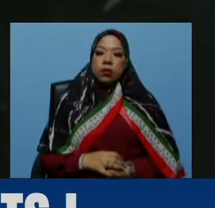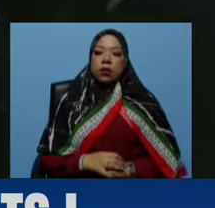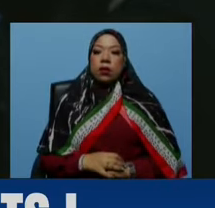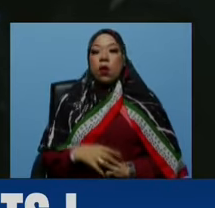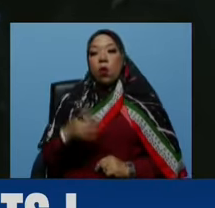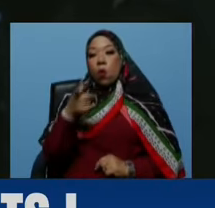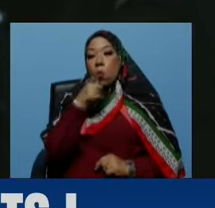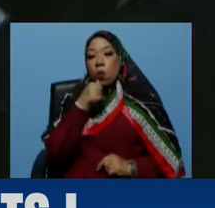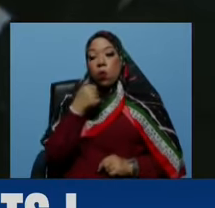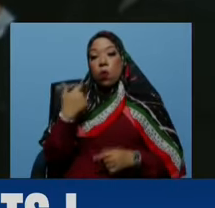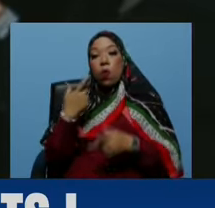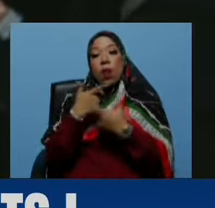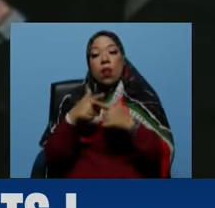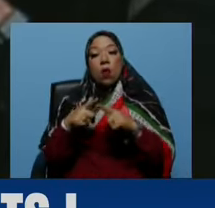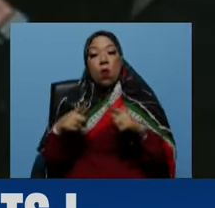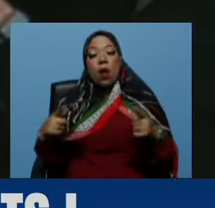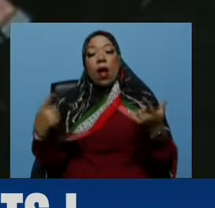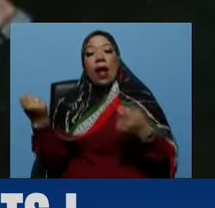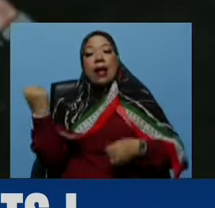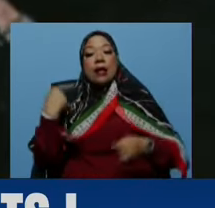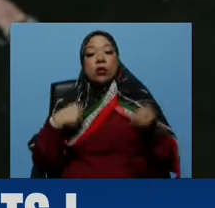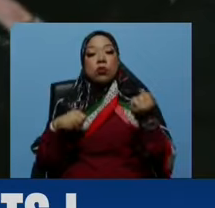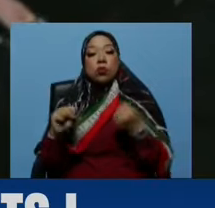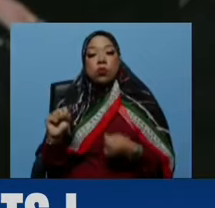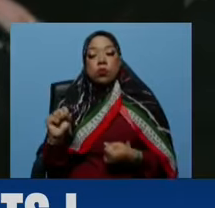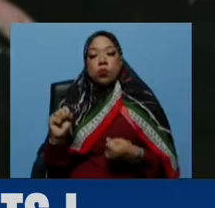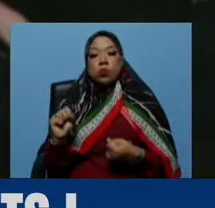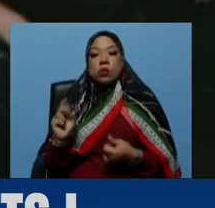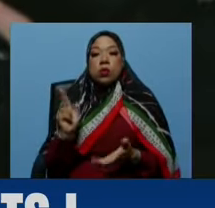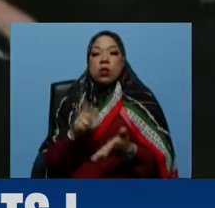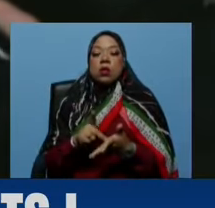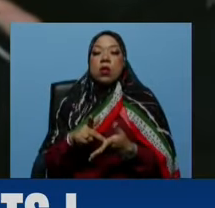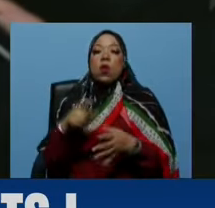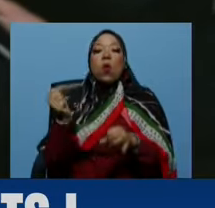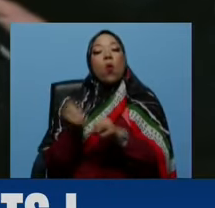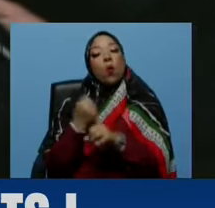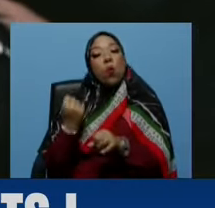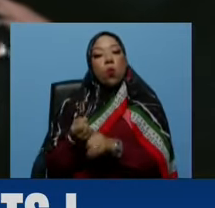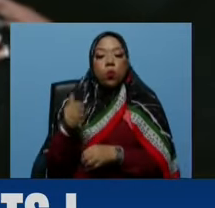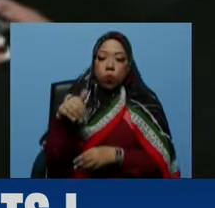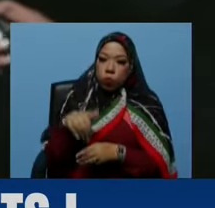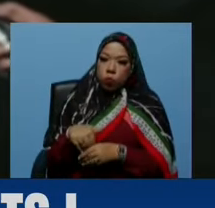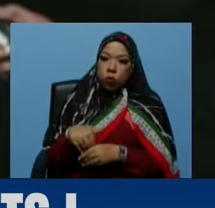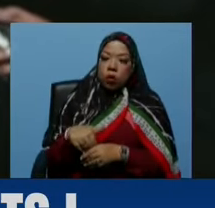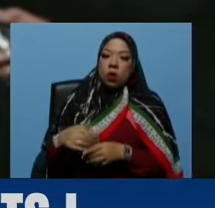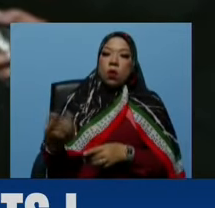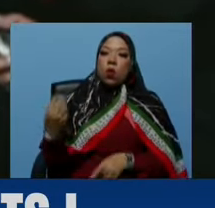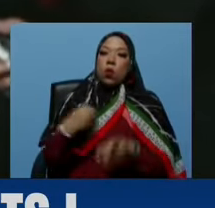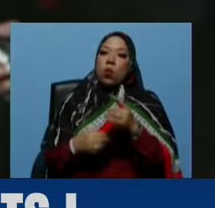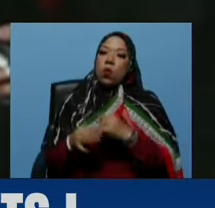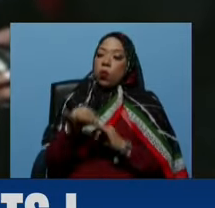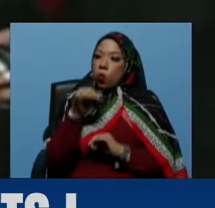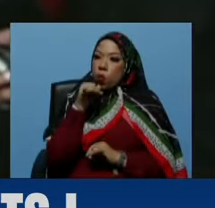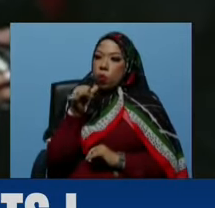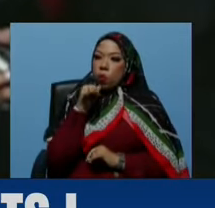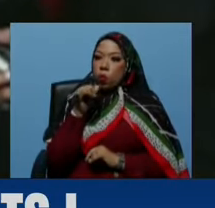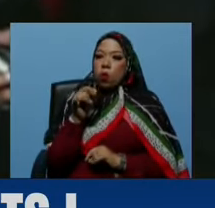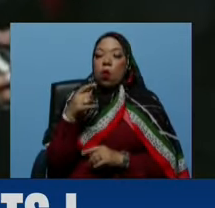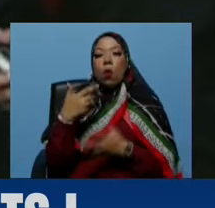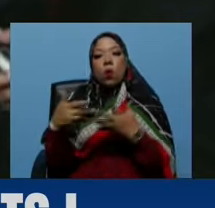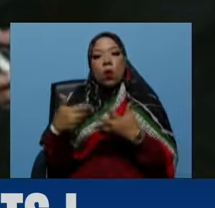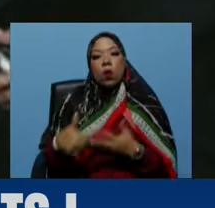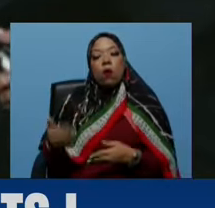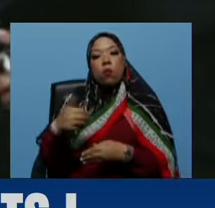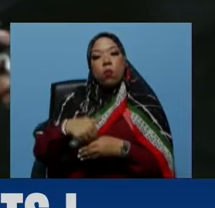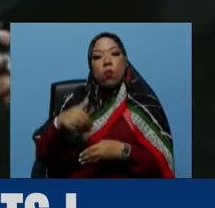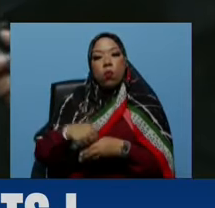más a un lenguaje asociado al el escenario, al contexto insurreccional, que a un escenario y a un contexto